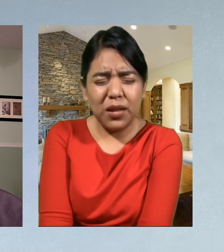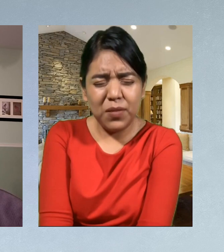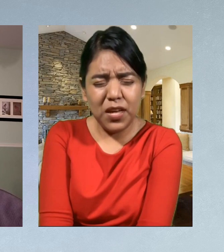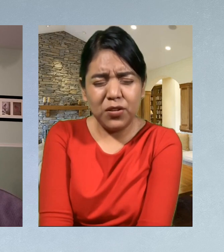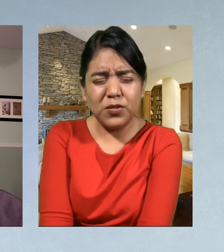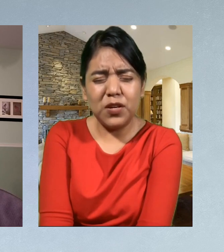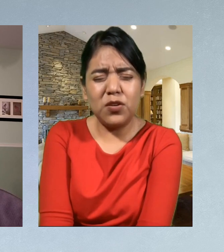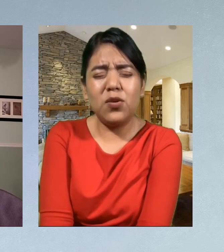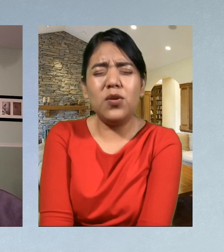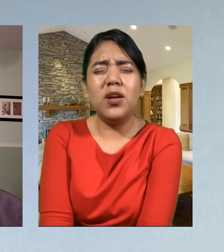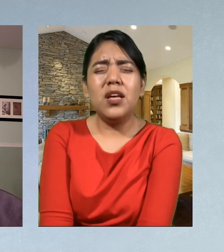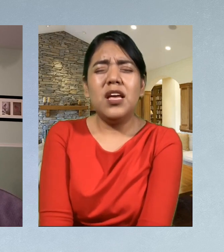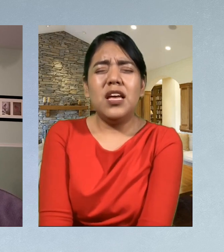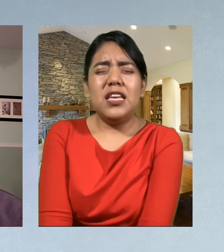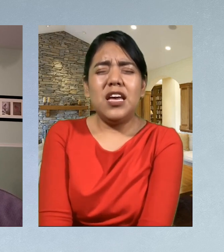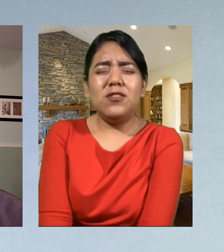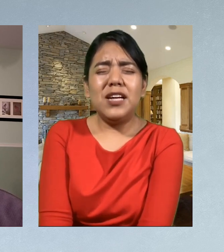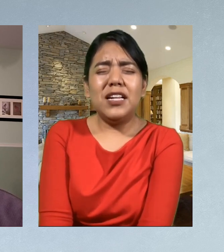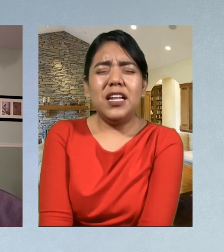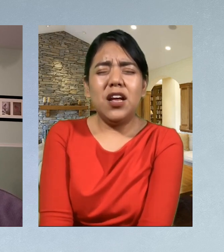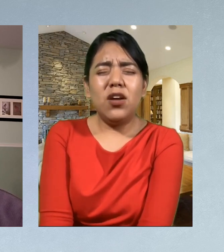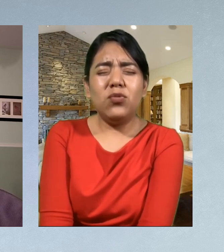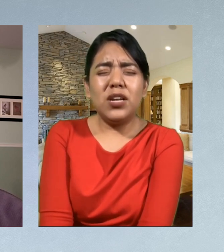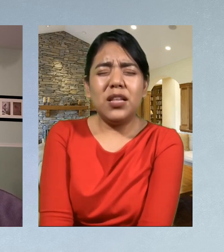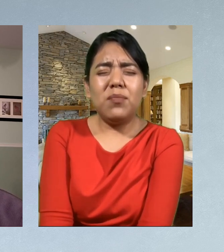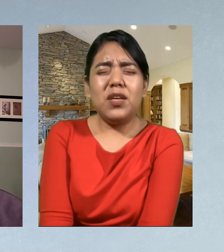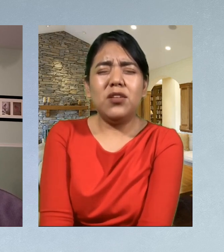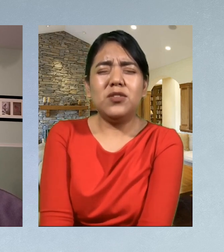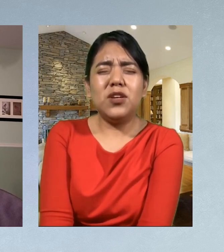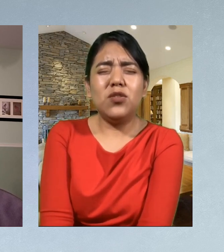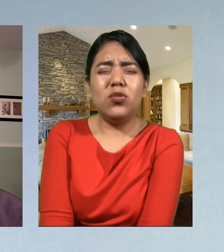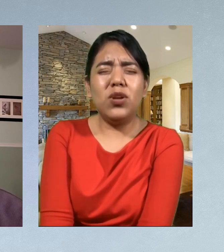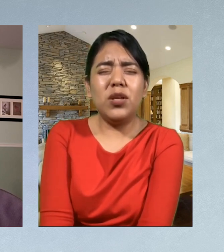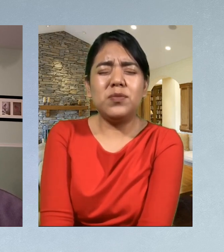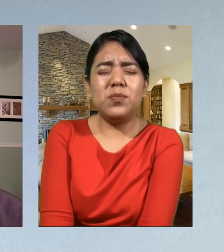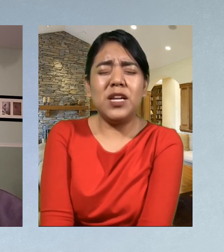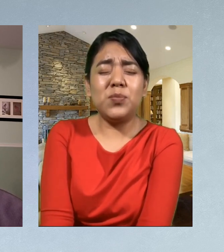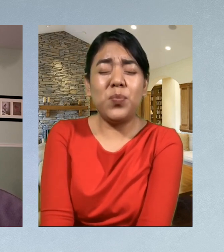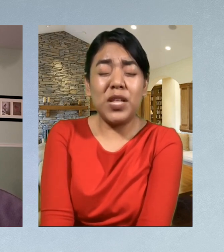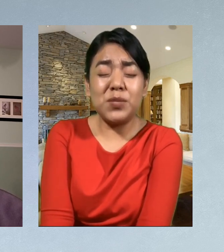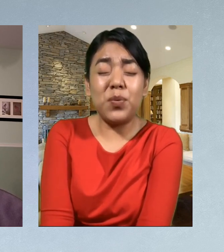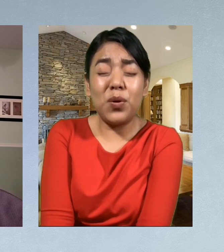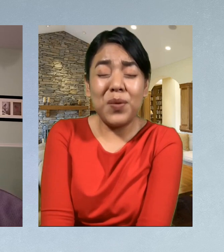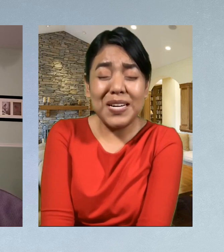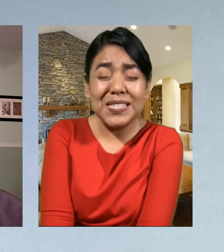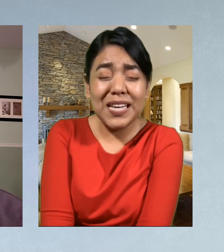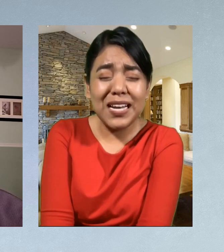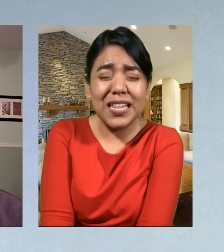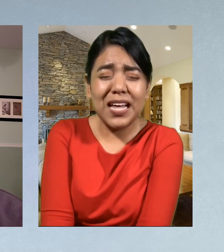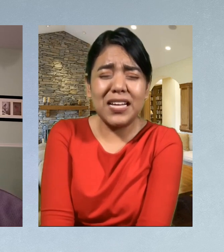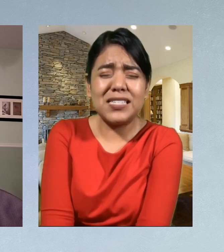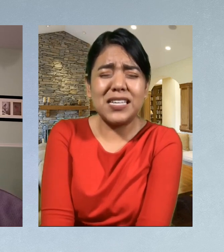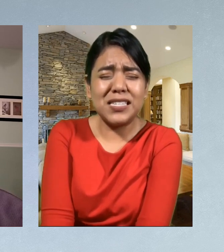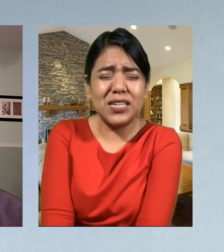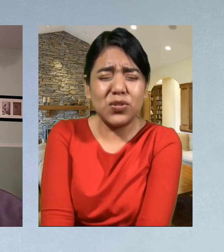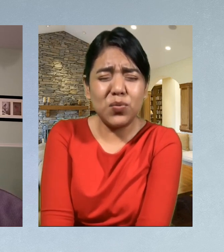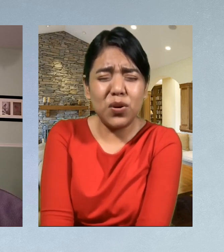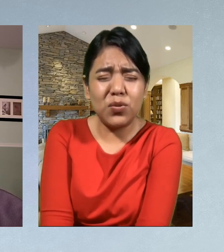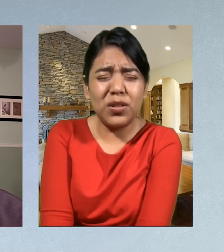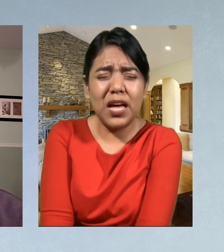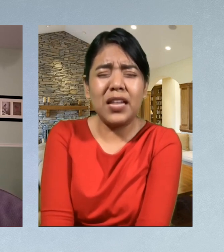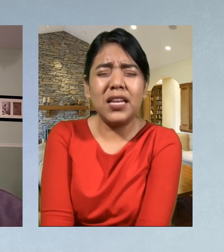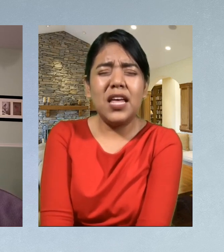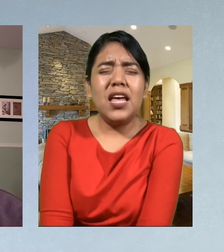un tratamiento, Señor. Amén. Y ellos al tener un tratamiento, Señor, tú les puedas proveer sanidad, si así es